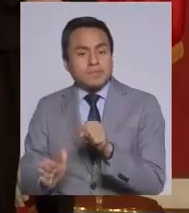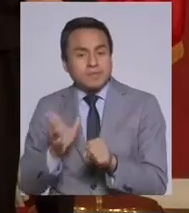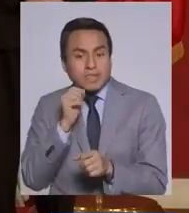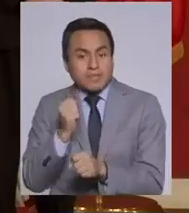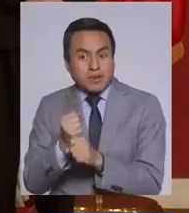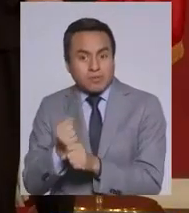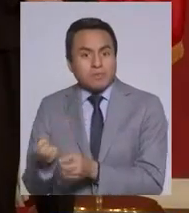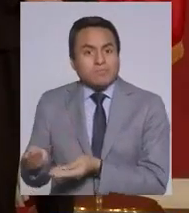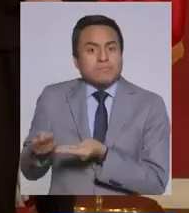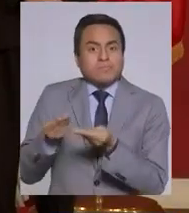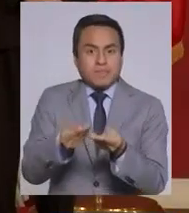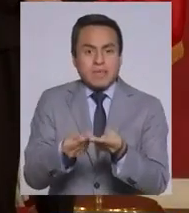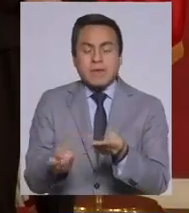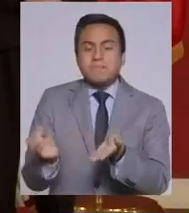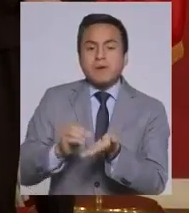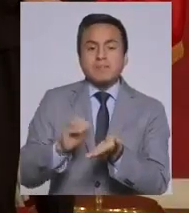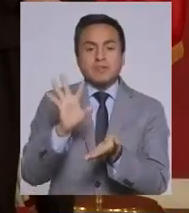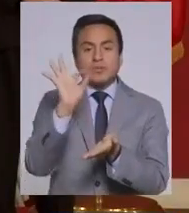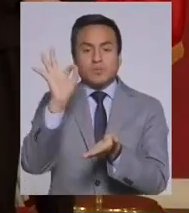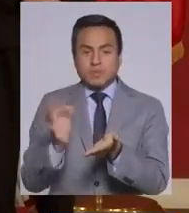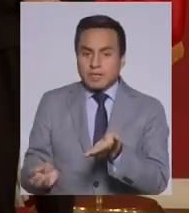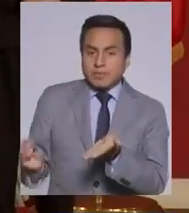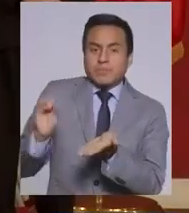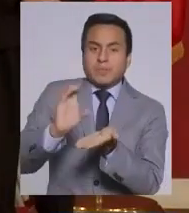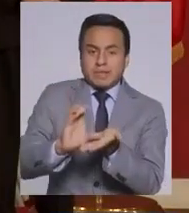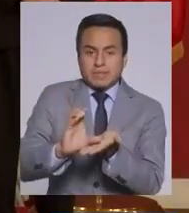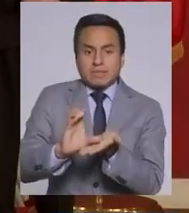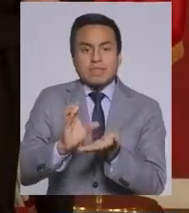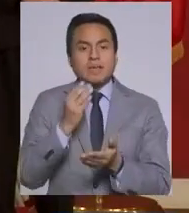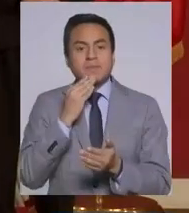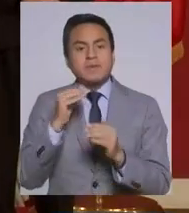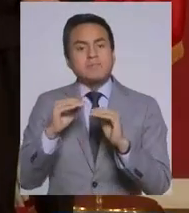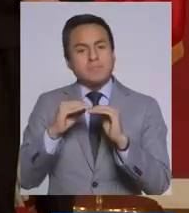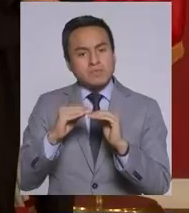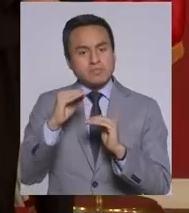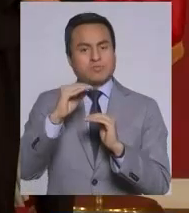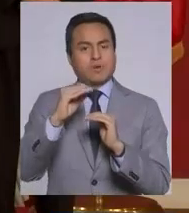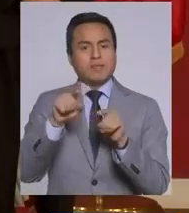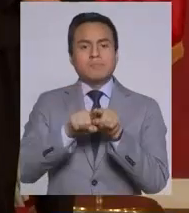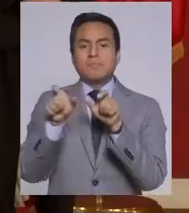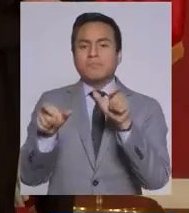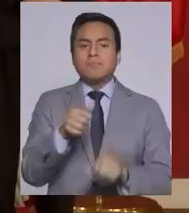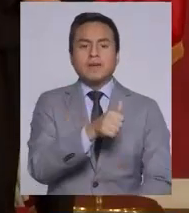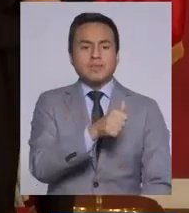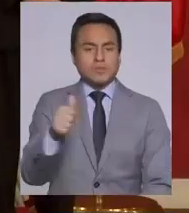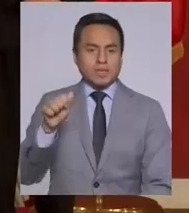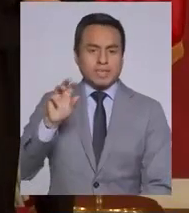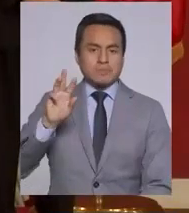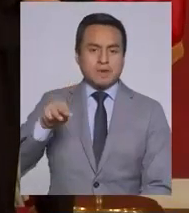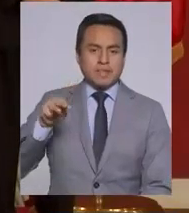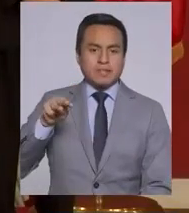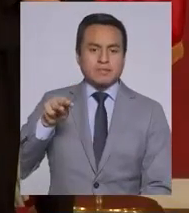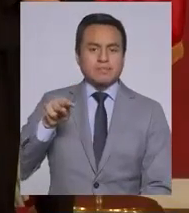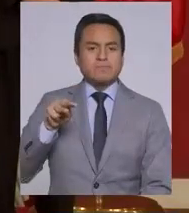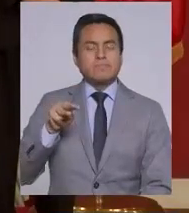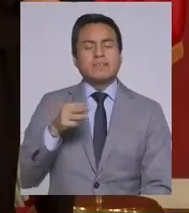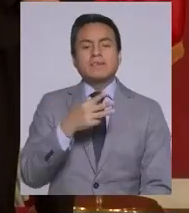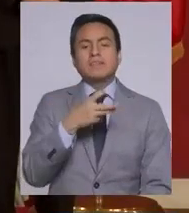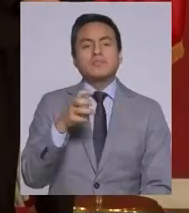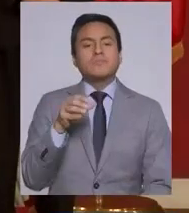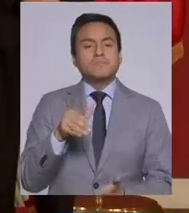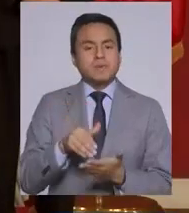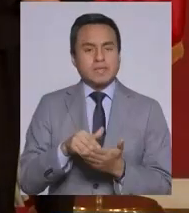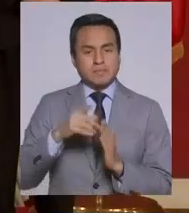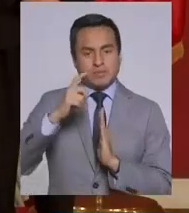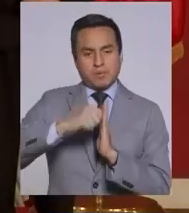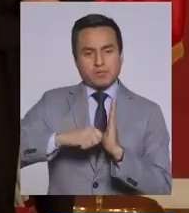más un adicional de un 5%. Y con un piso garantizado para todas las madres de